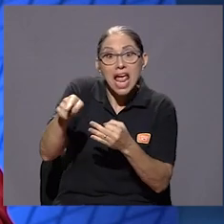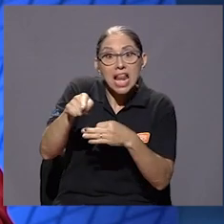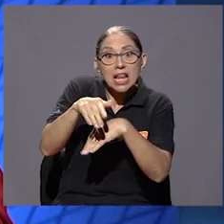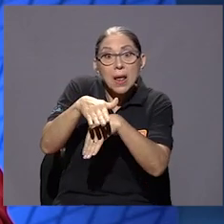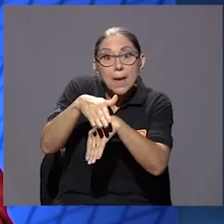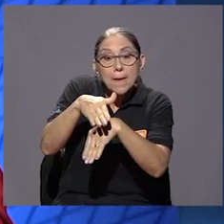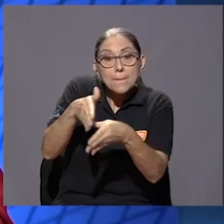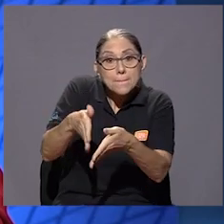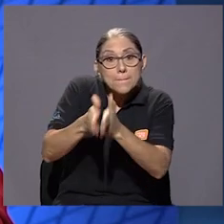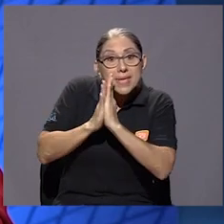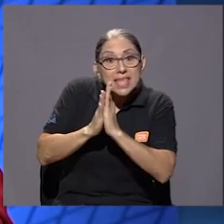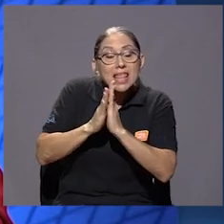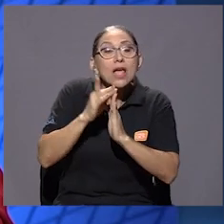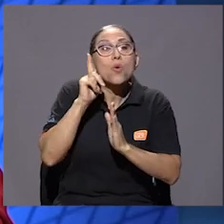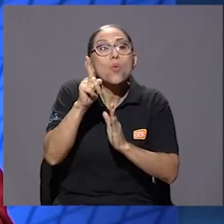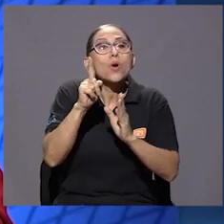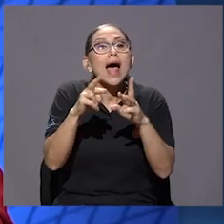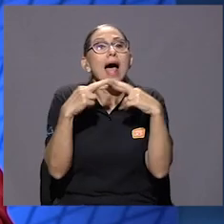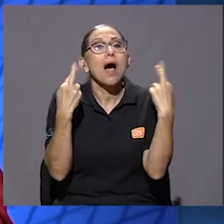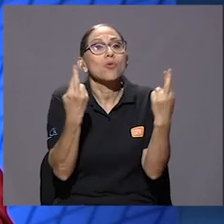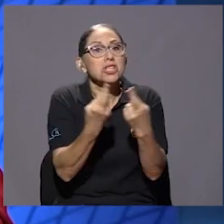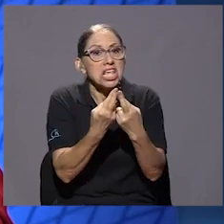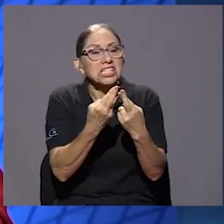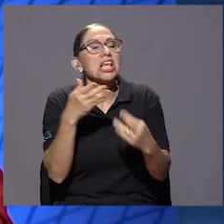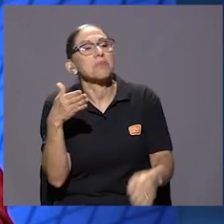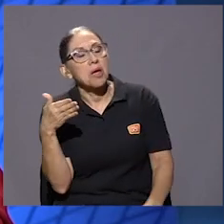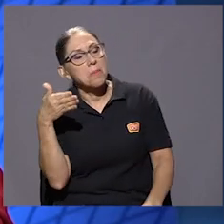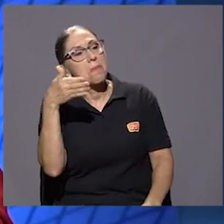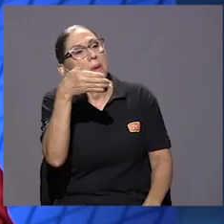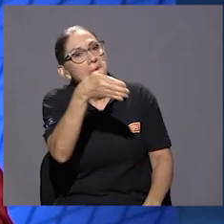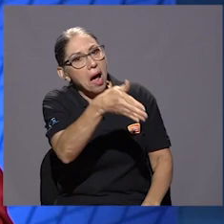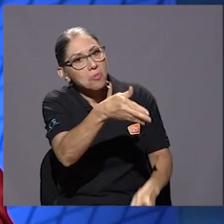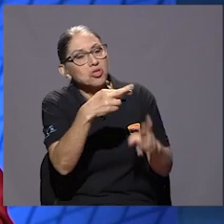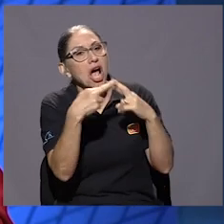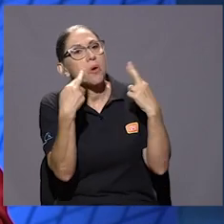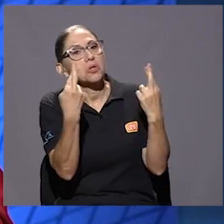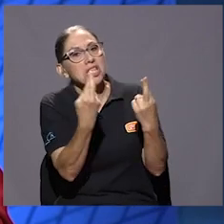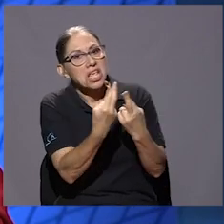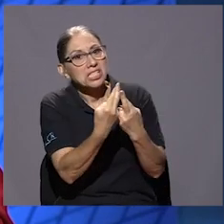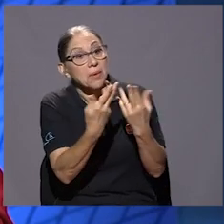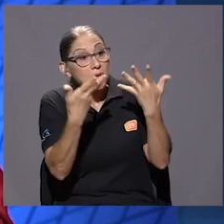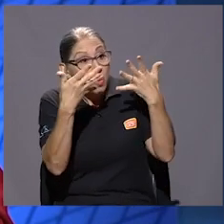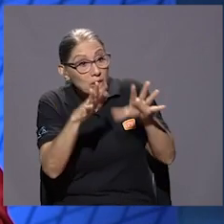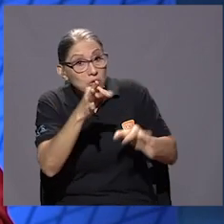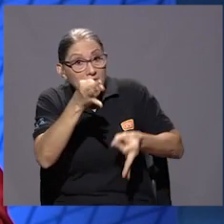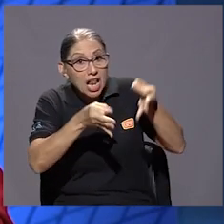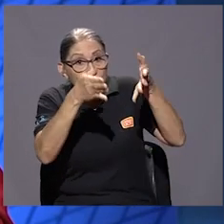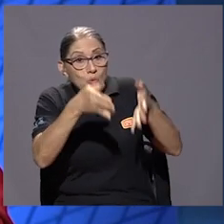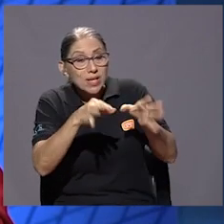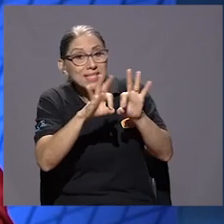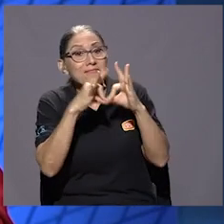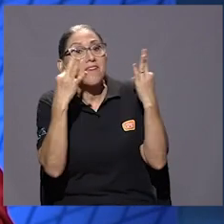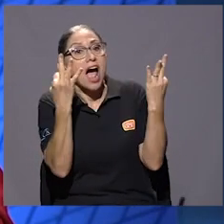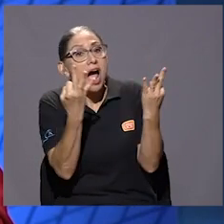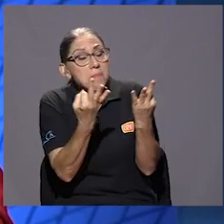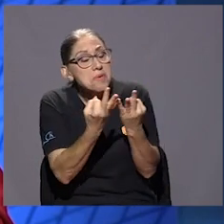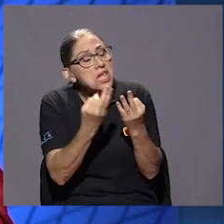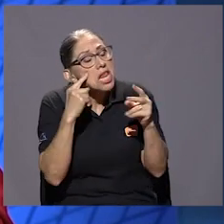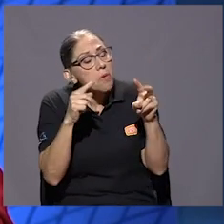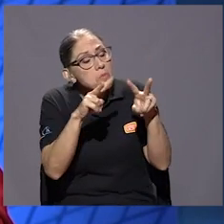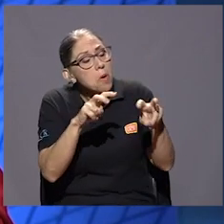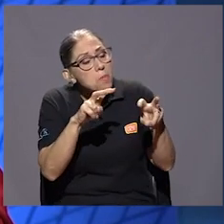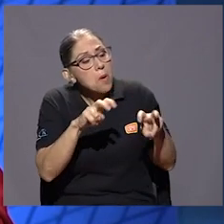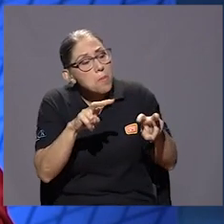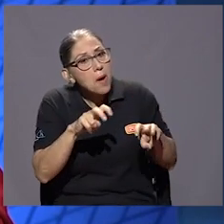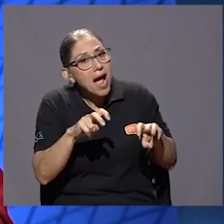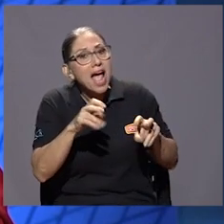audiencia. Posteriormente, después de que es estudiado por el juez de familia el documento, el